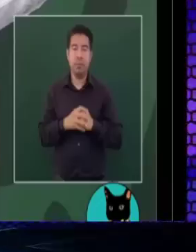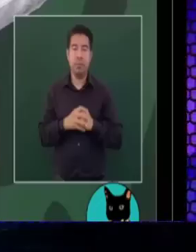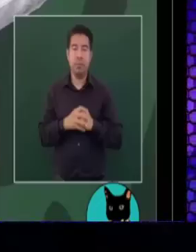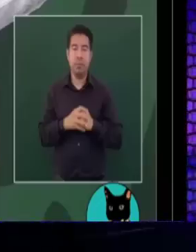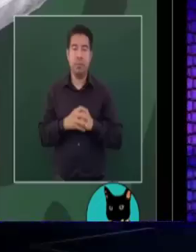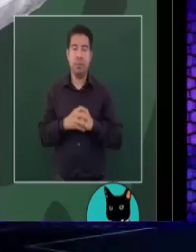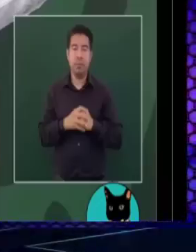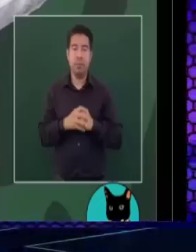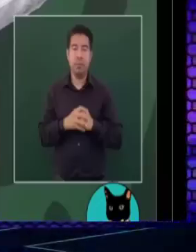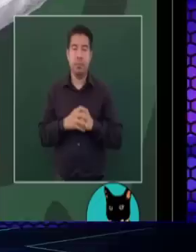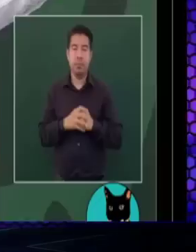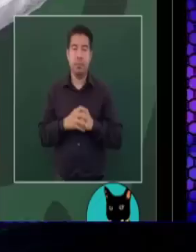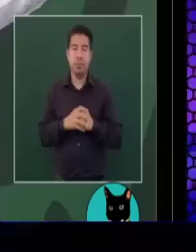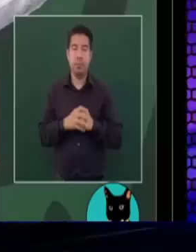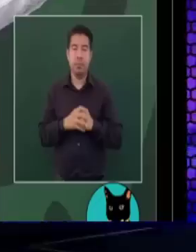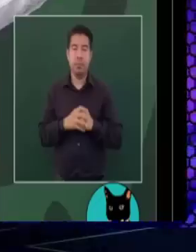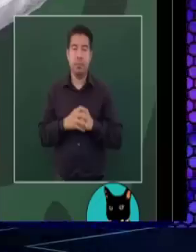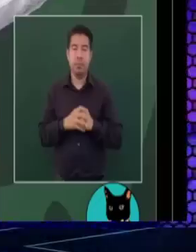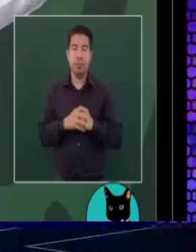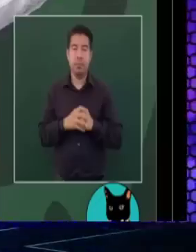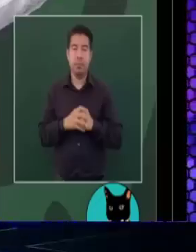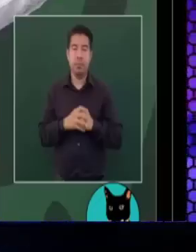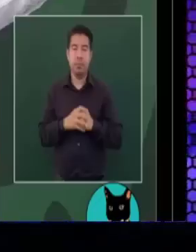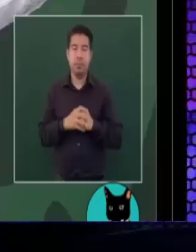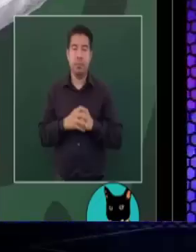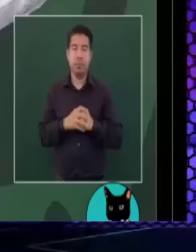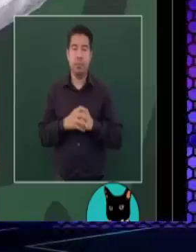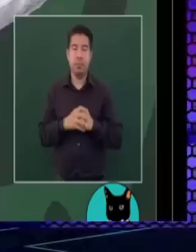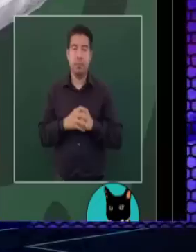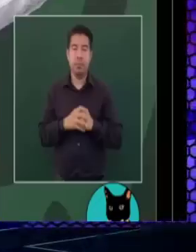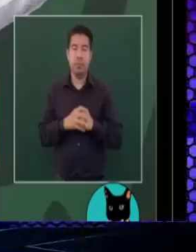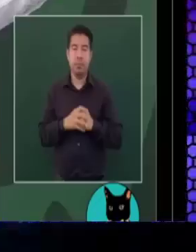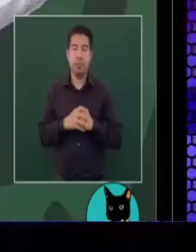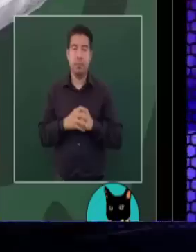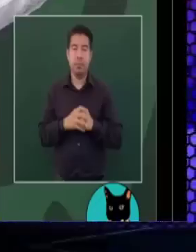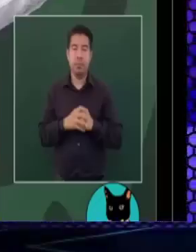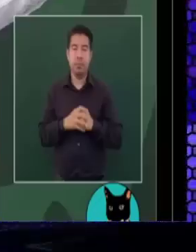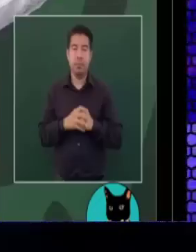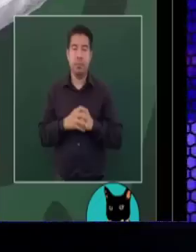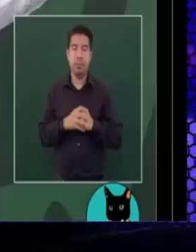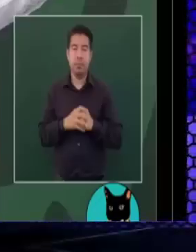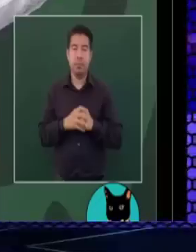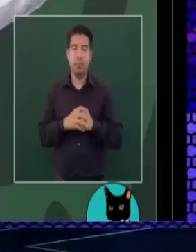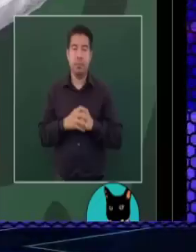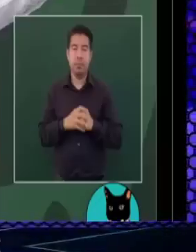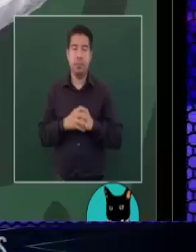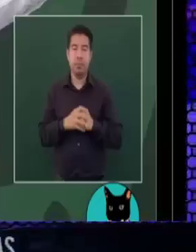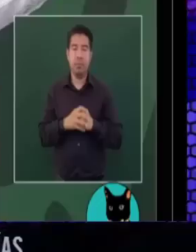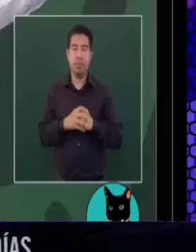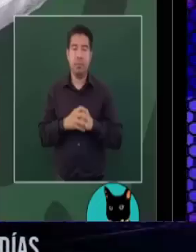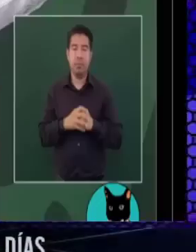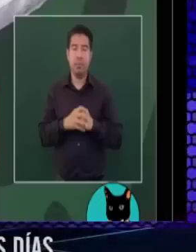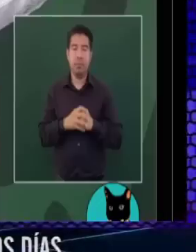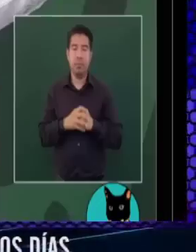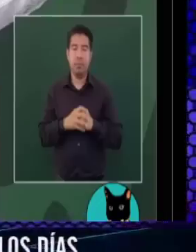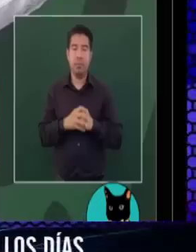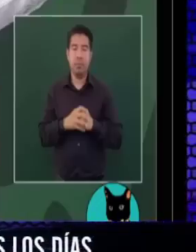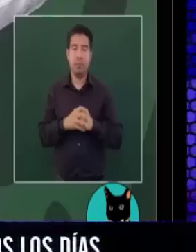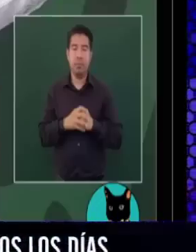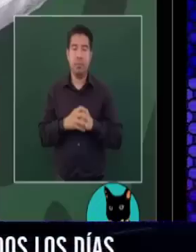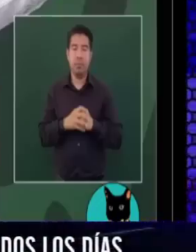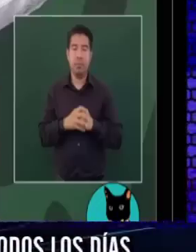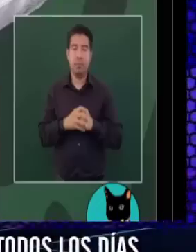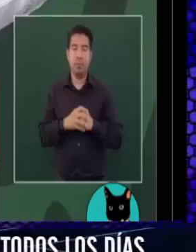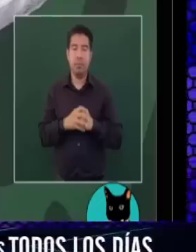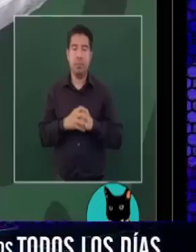es el objetivo que tiene este reto que lanza el presidente de la República para que le expliquen por qué los ministros ganan más